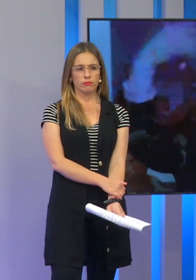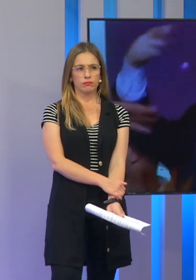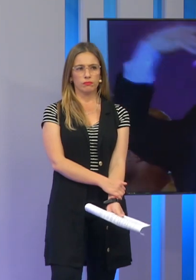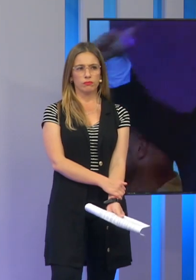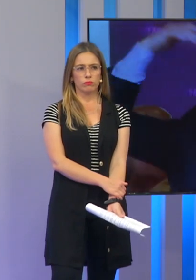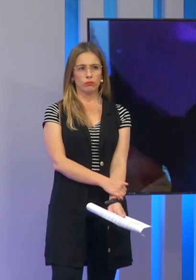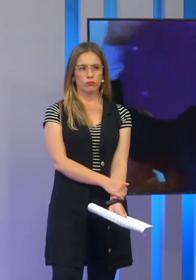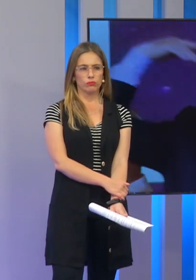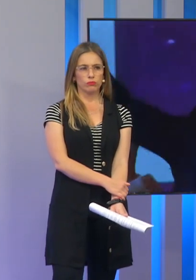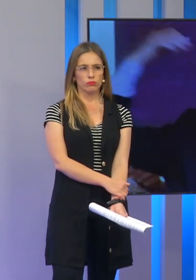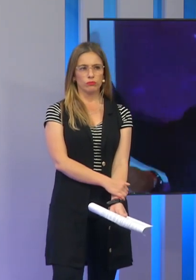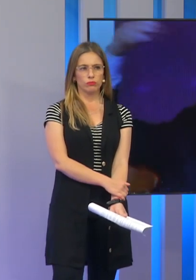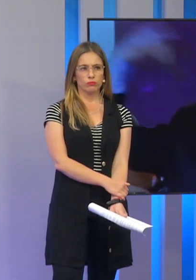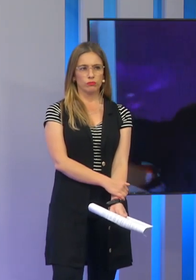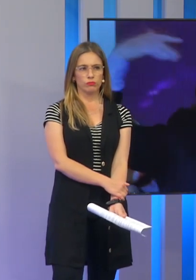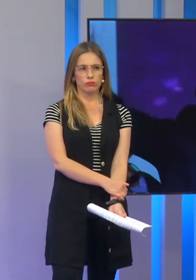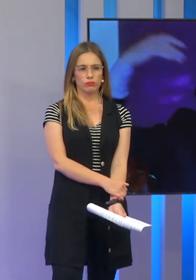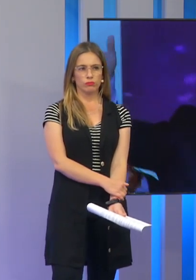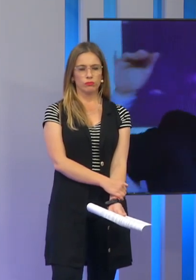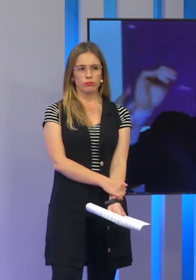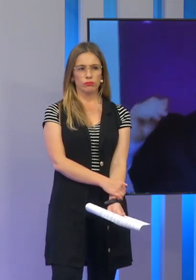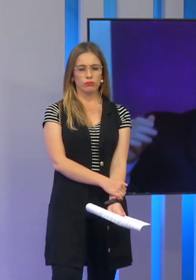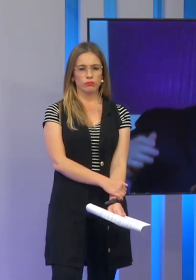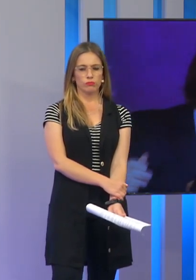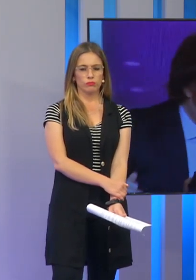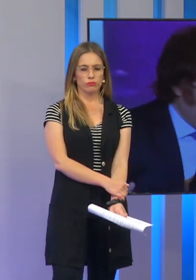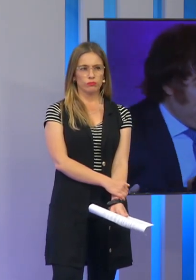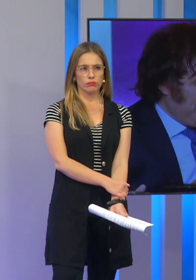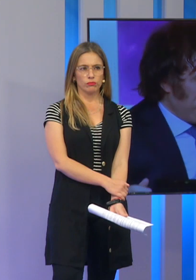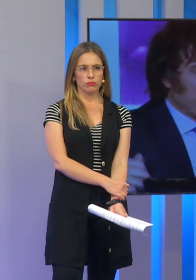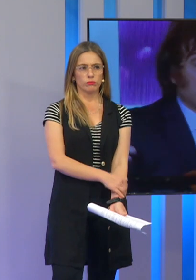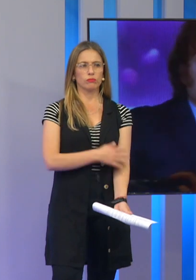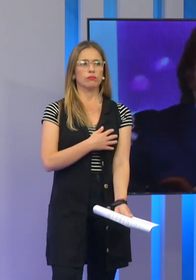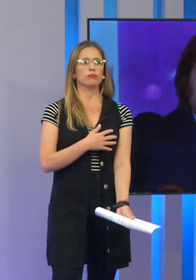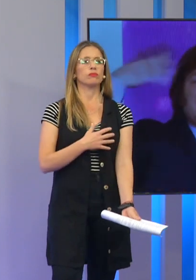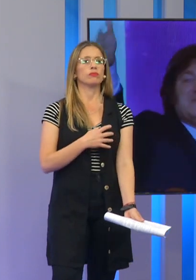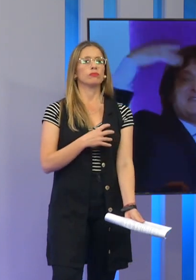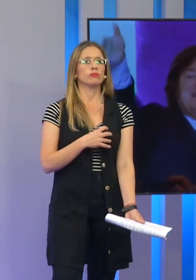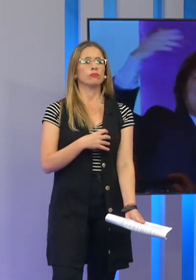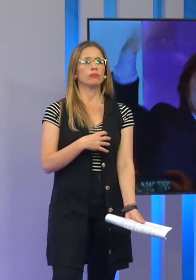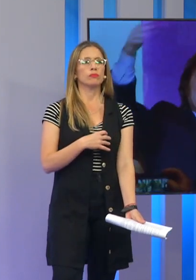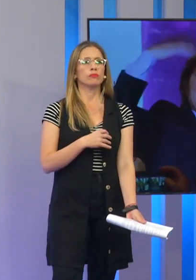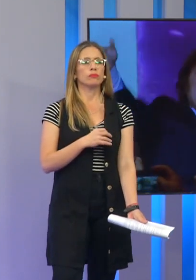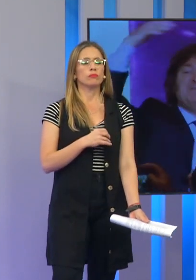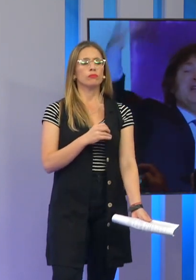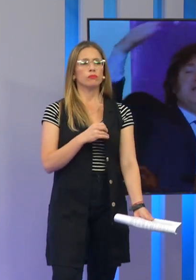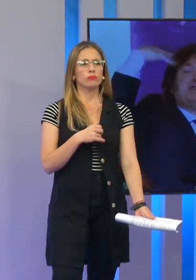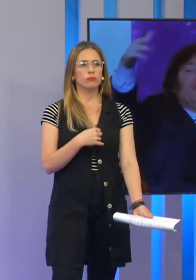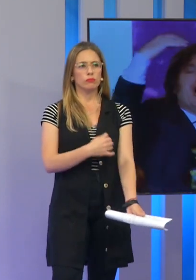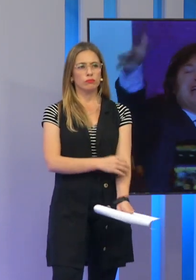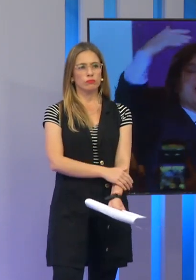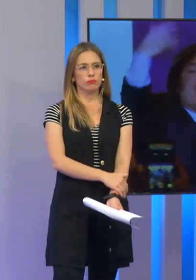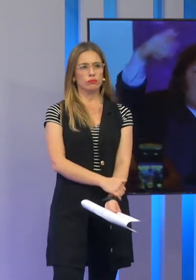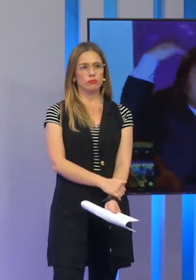tienen su sentimiento antiperonista es mucho más fuerte que lo que puede generar Milei en la sociedad, así que me parece que gran parte de